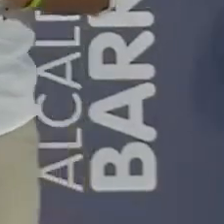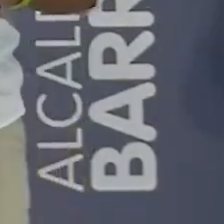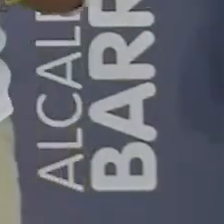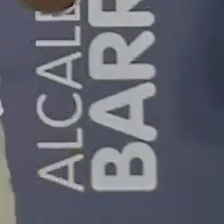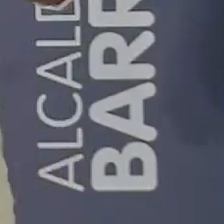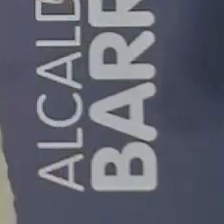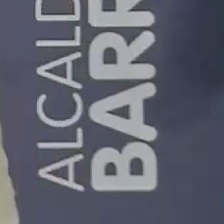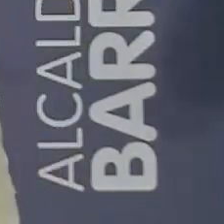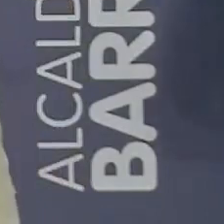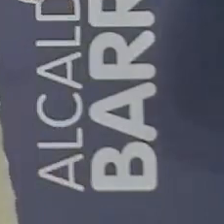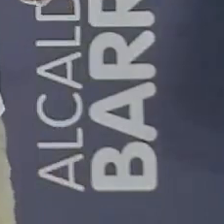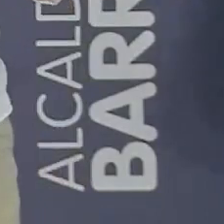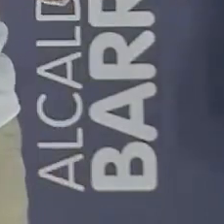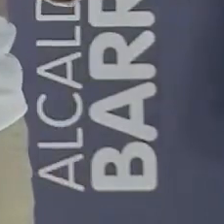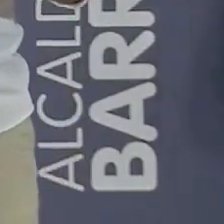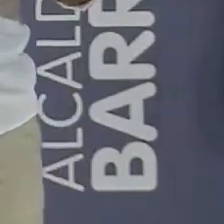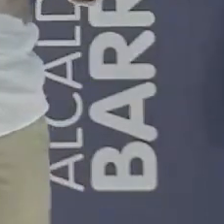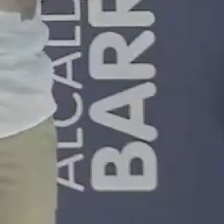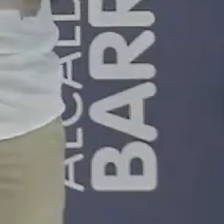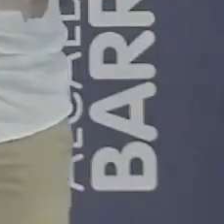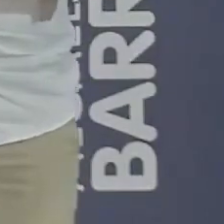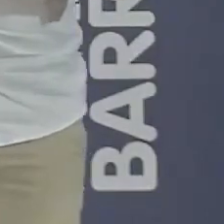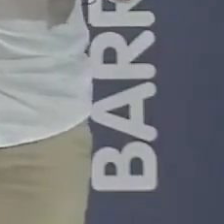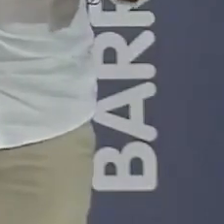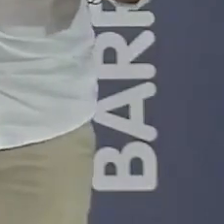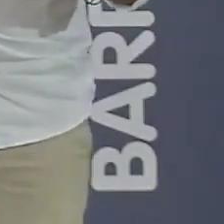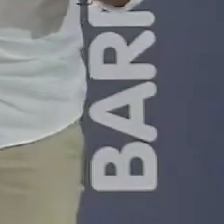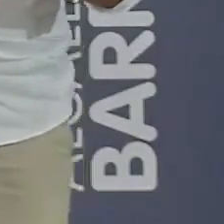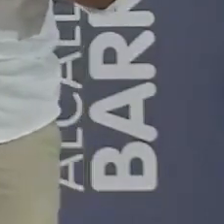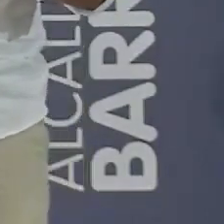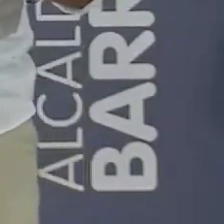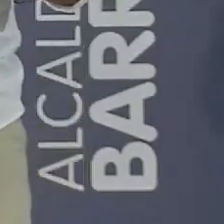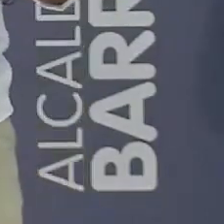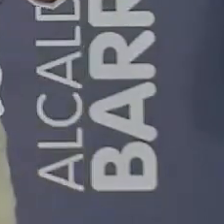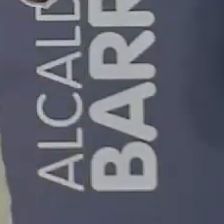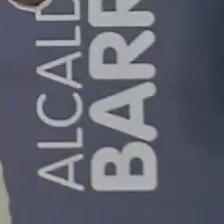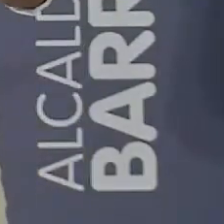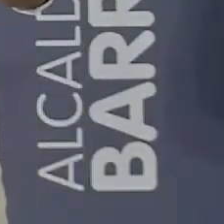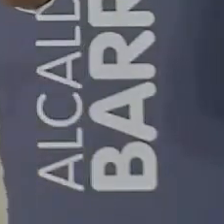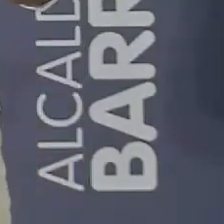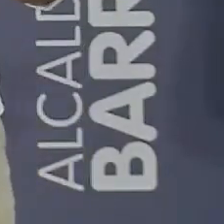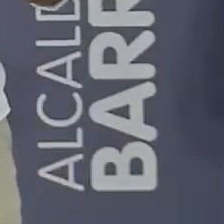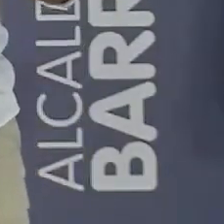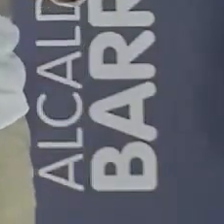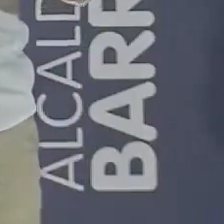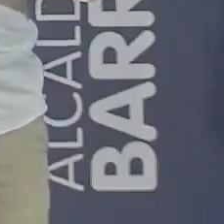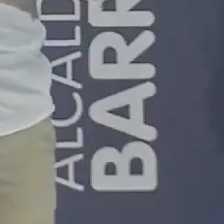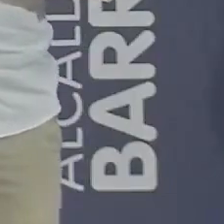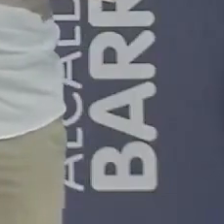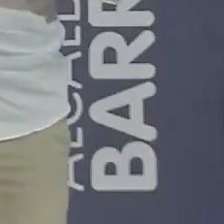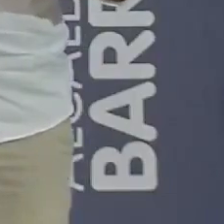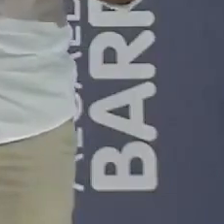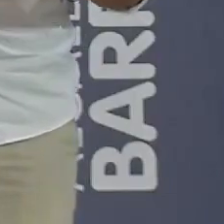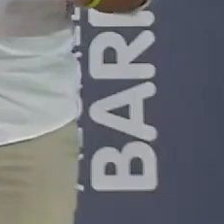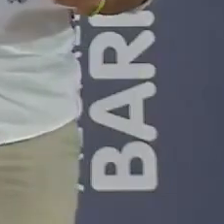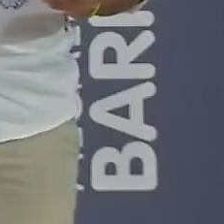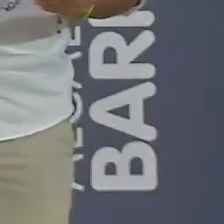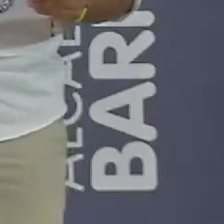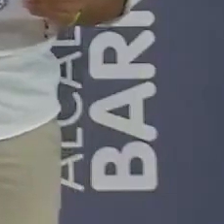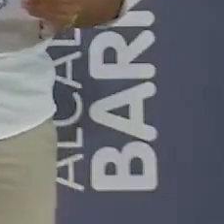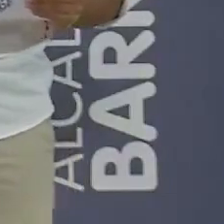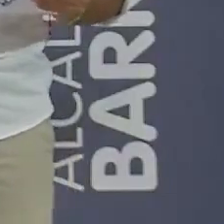Gumarejo, y parte de su equipo de gobierno. Y con ellos vamos a contarles las buenas nuevas de una ciudad que hoy se embarca